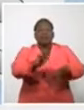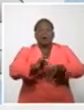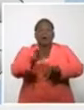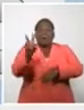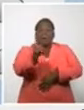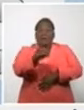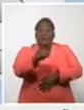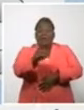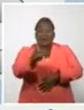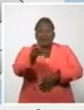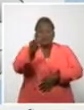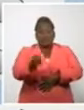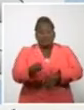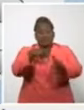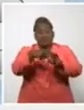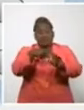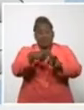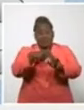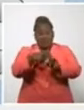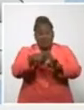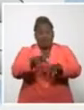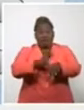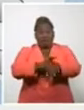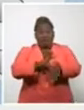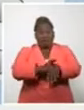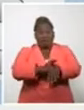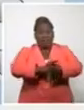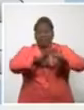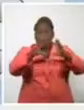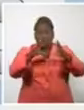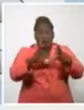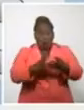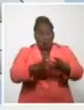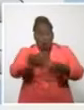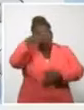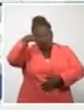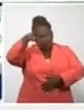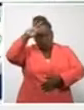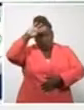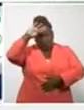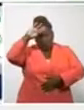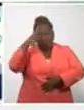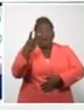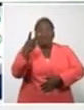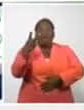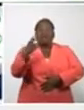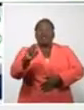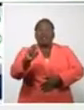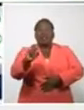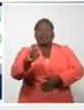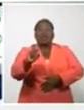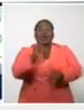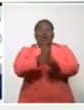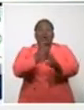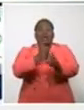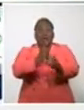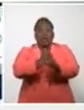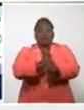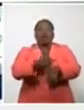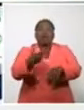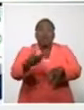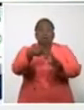casos positivos a la COVID-19. Todos estos cubanos, 20 contactos de casos confirmados con anterioridad y en